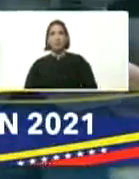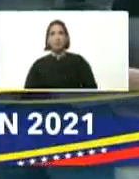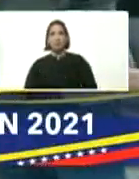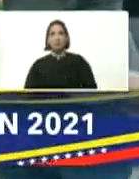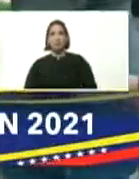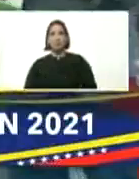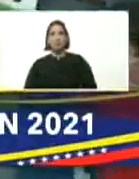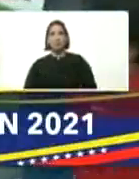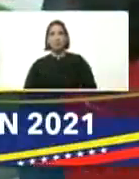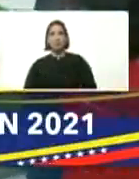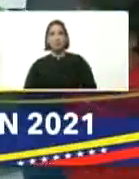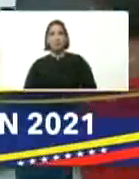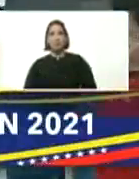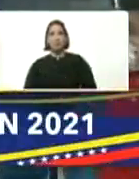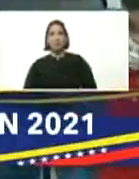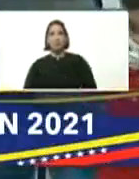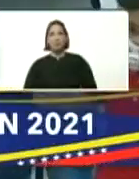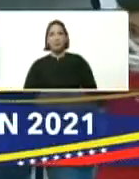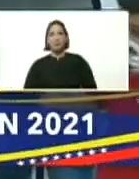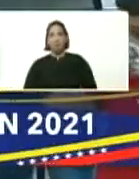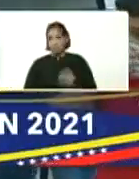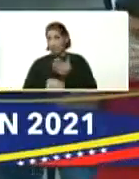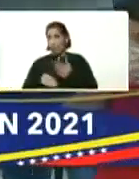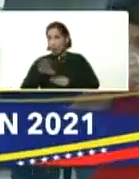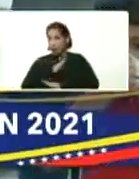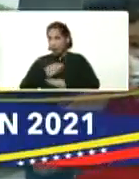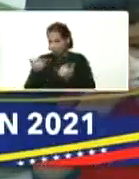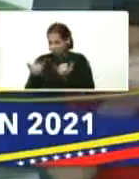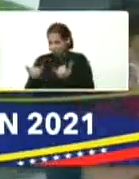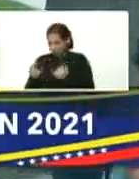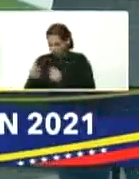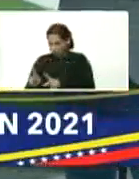Famoso Lucas, perdón. Mira, Lucas, vamos a cantar ahora, ¿viste?